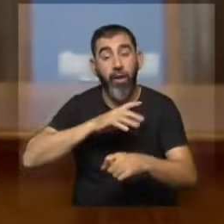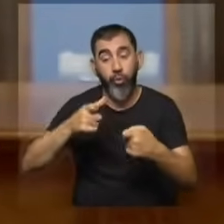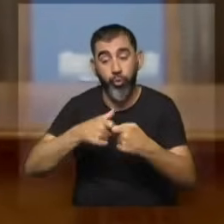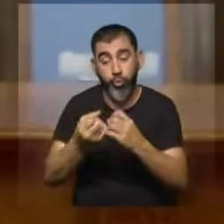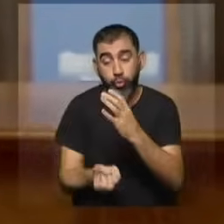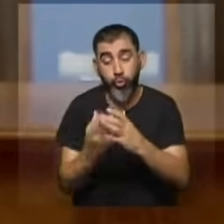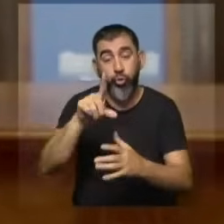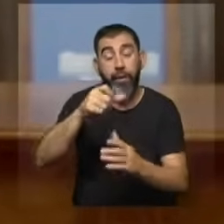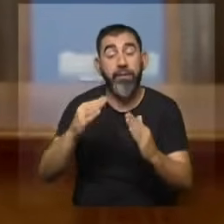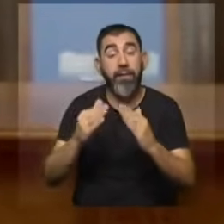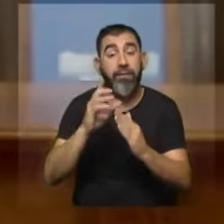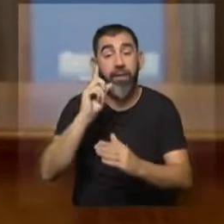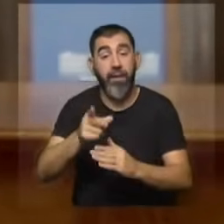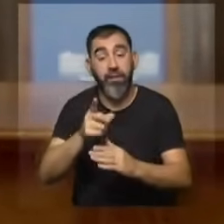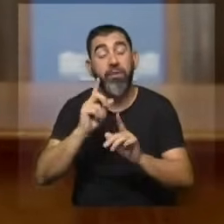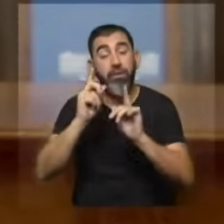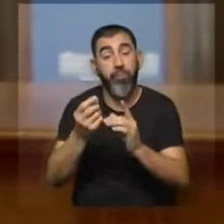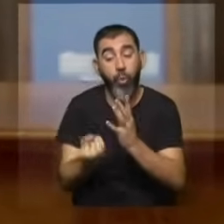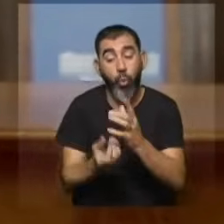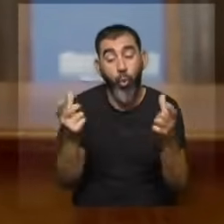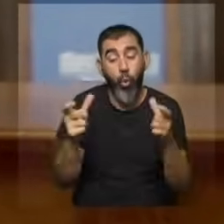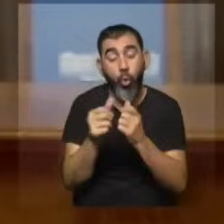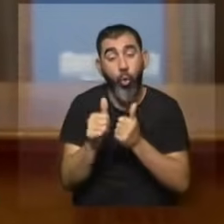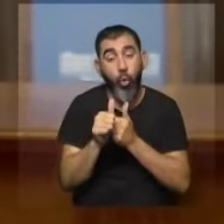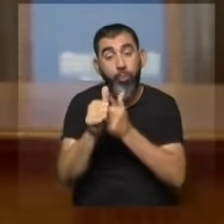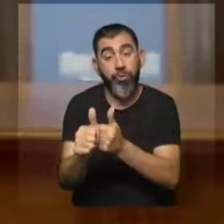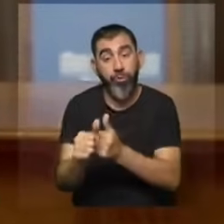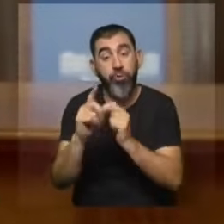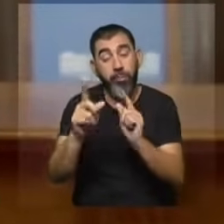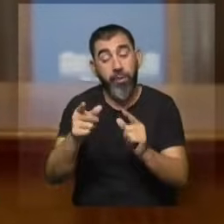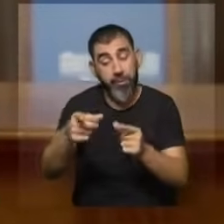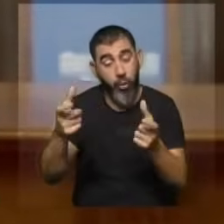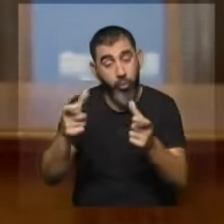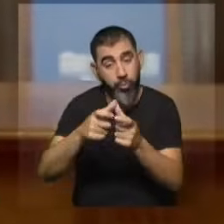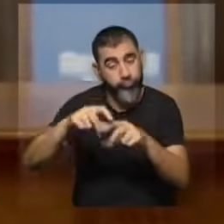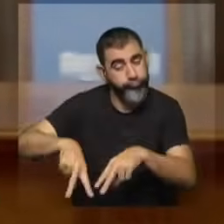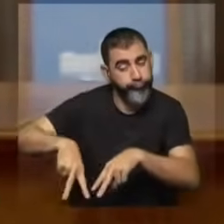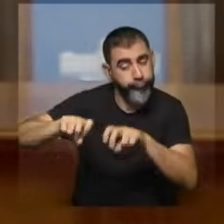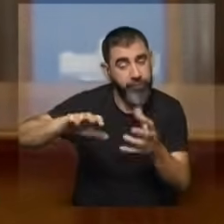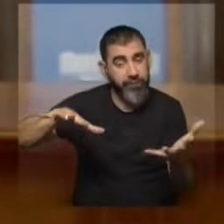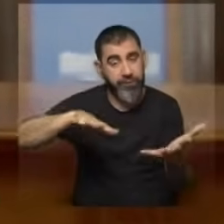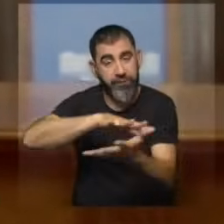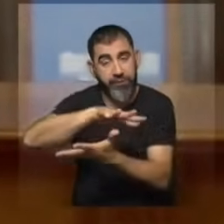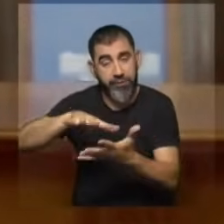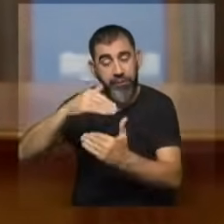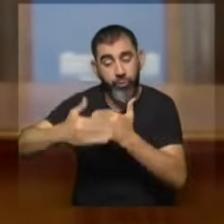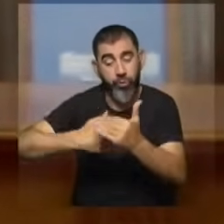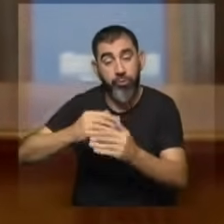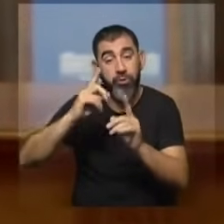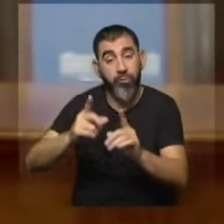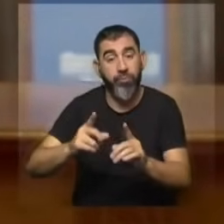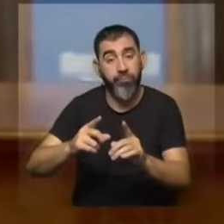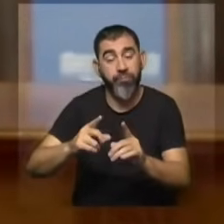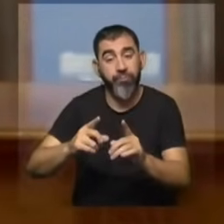de la ex casa de Galicia y además se crea una comisión de seguimiento para que también esa comisión de seguimiento pueda seguir este este proceso y también se le